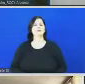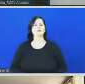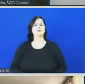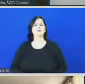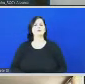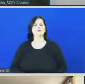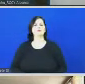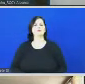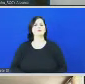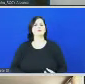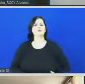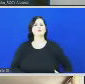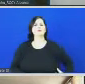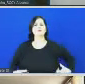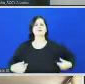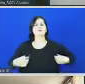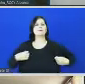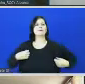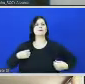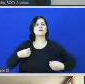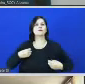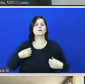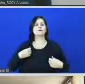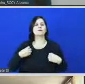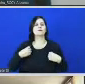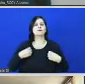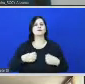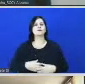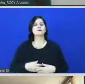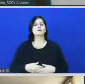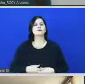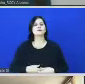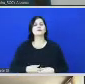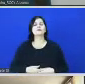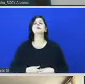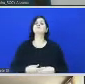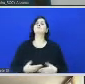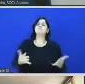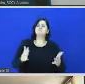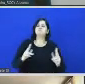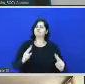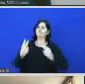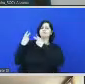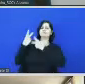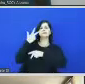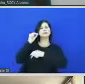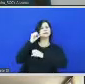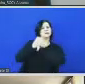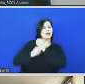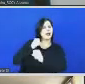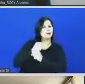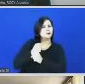últimos 30 años hemos sido conscientes que para poder nosotros lograr nuestros